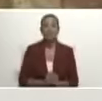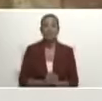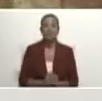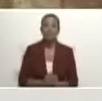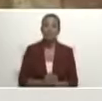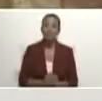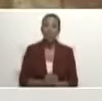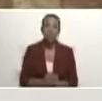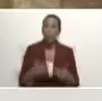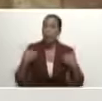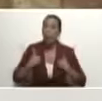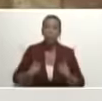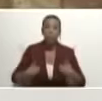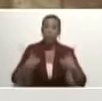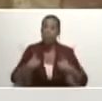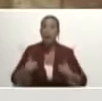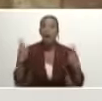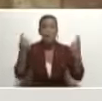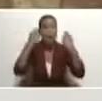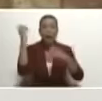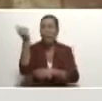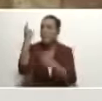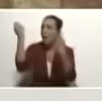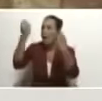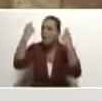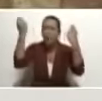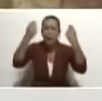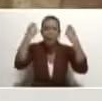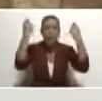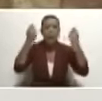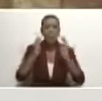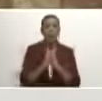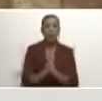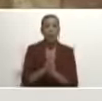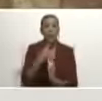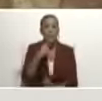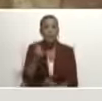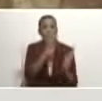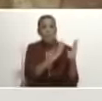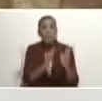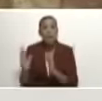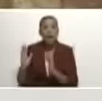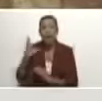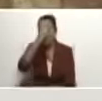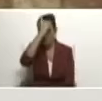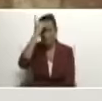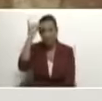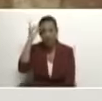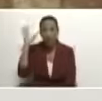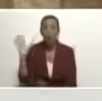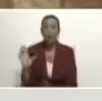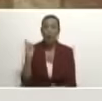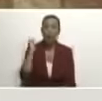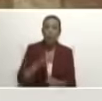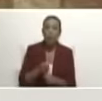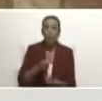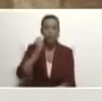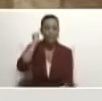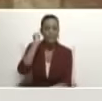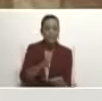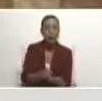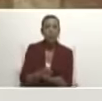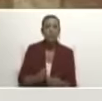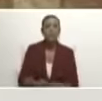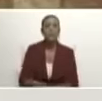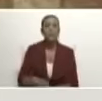Y no nos cansaremos de pregonar, como dice el programa de Diosdado, ¿no? A Dios rogando